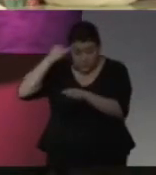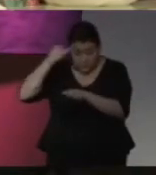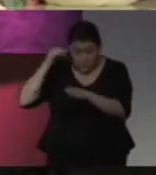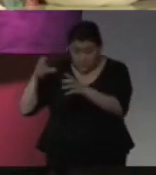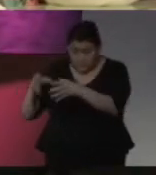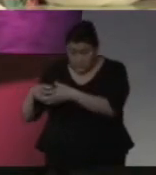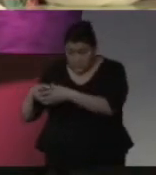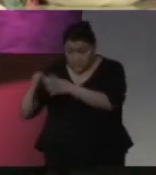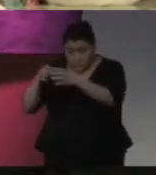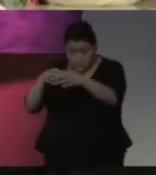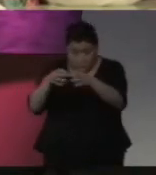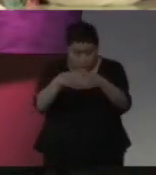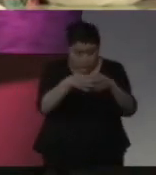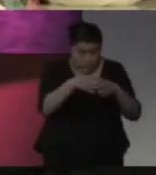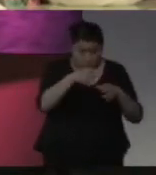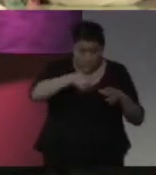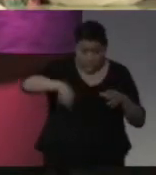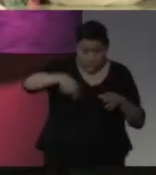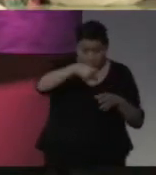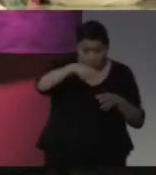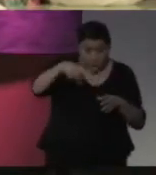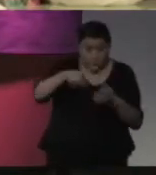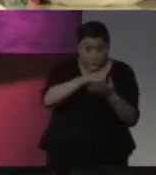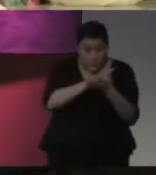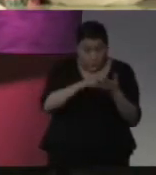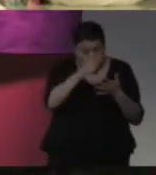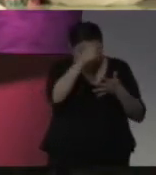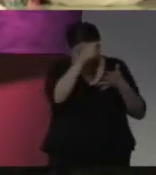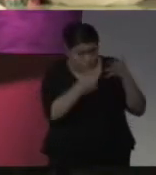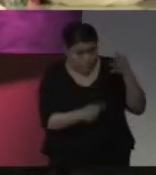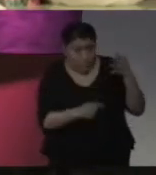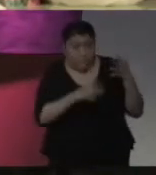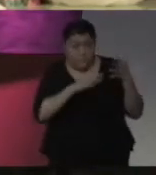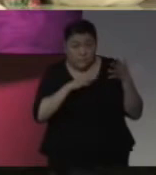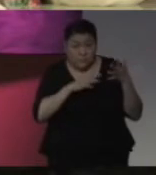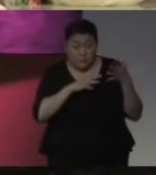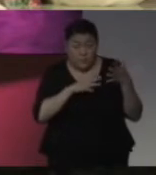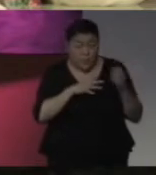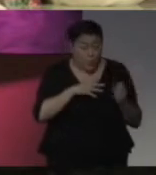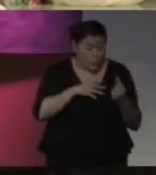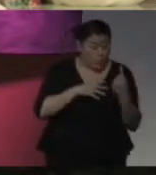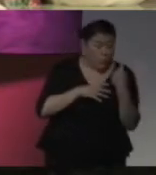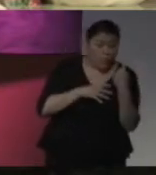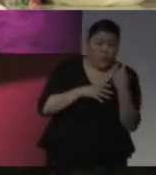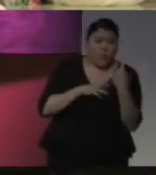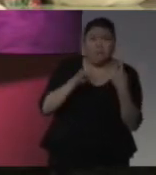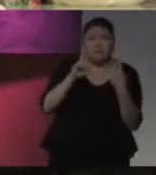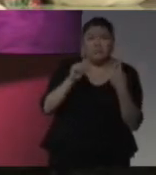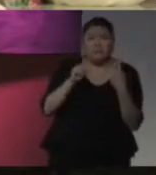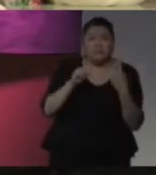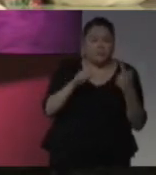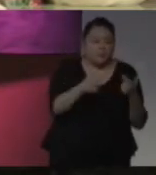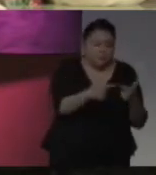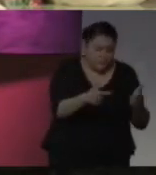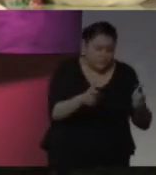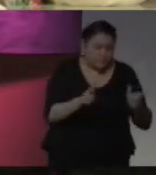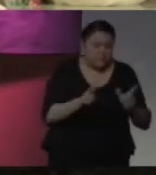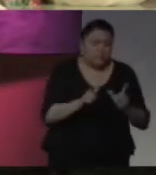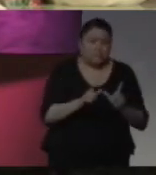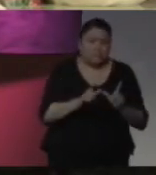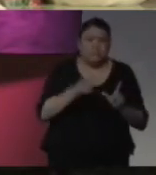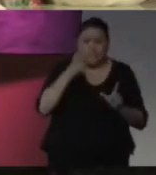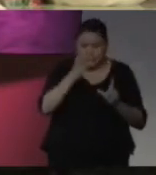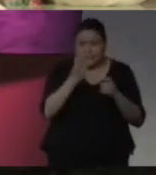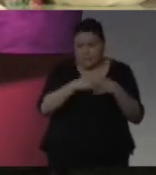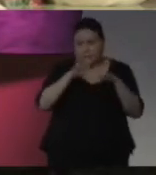están fundamentados en una colección de individuales, de individualidades. Esto es muy